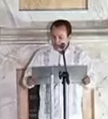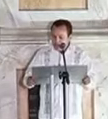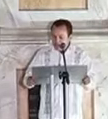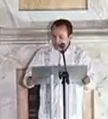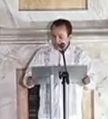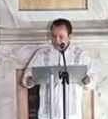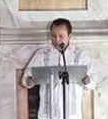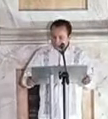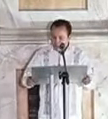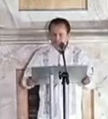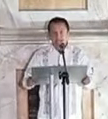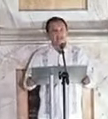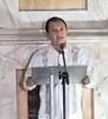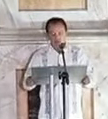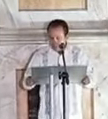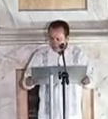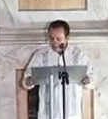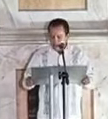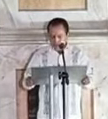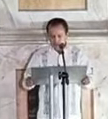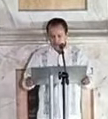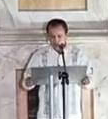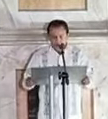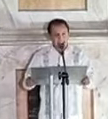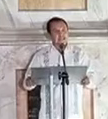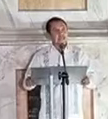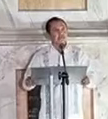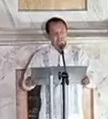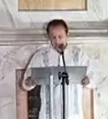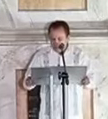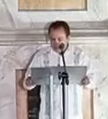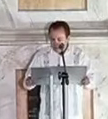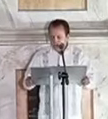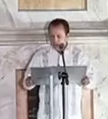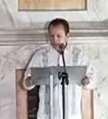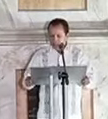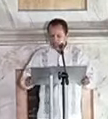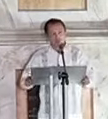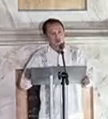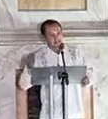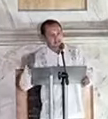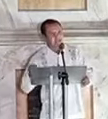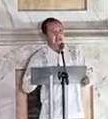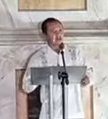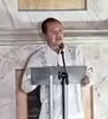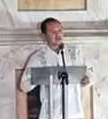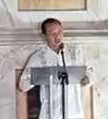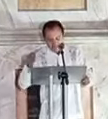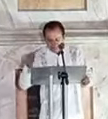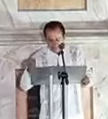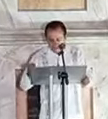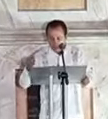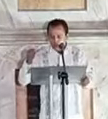una mujer sencilla, luchadora, honesta, trabajadora y comprometida con